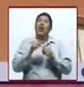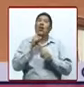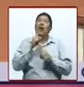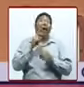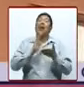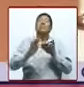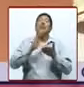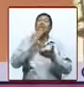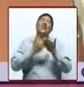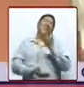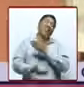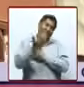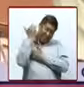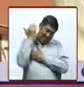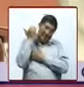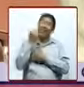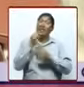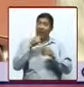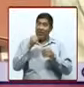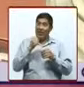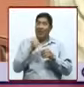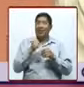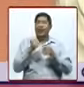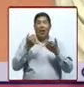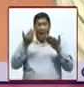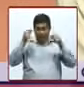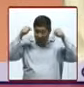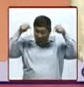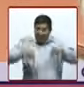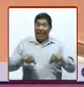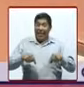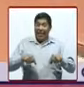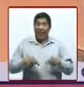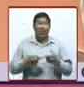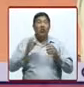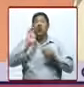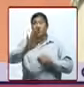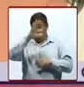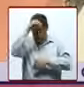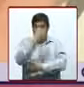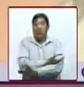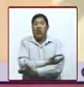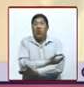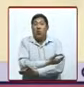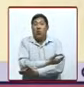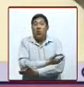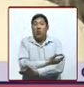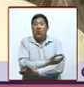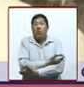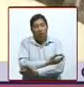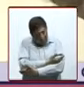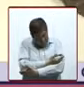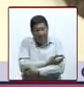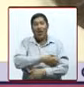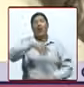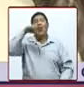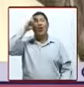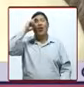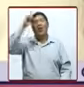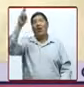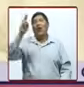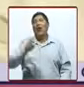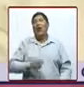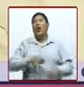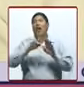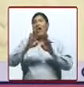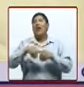señora Claudia? Buenos días. ¿Todo bien, señora Claudia? ¿Cómo estás? Acá nos dijeron que estaba su hijo Juan Diego. ¿Está acá? Hola, Juan Diego. ¿Cómo